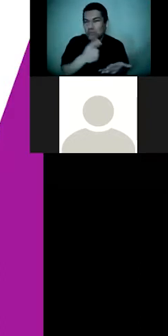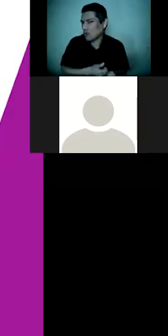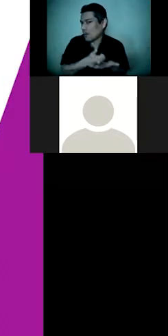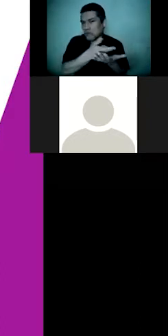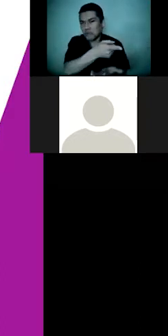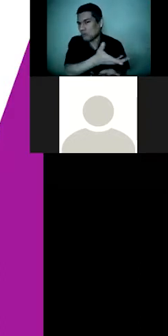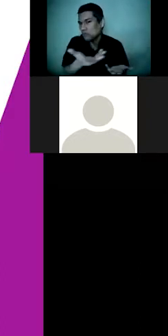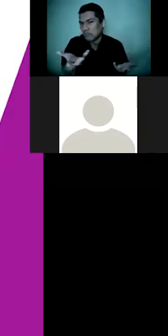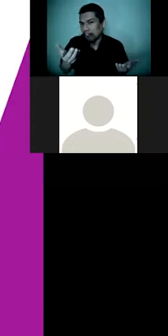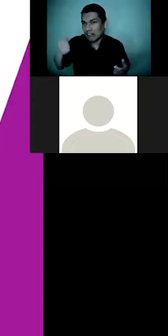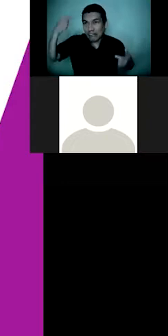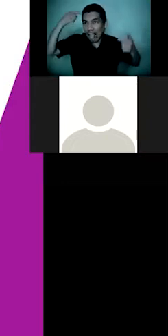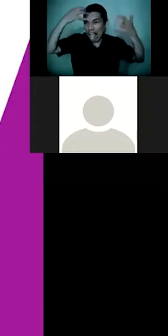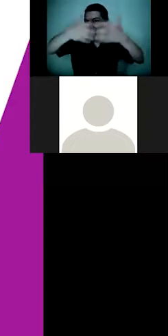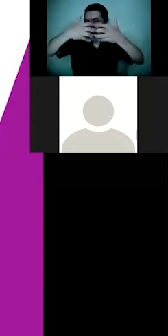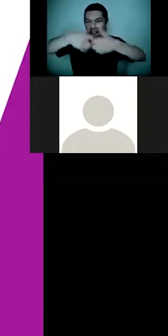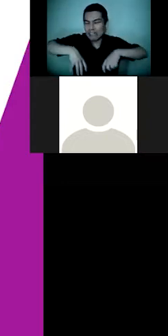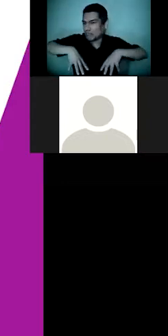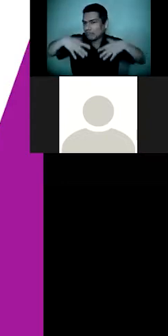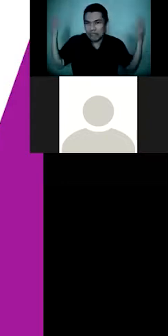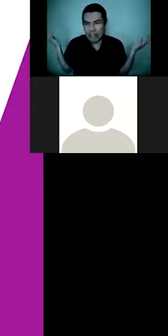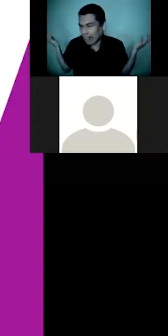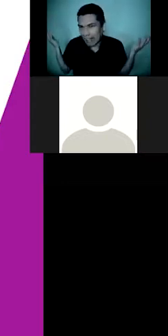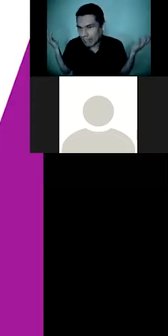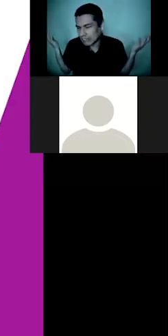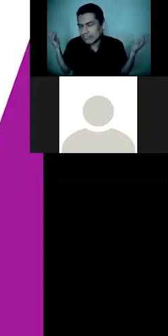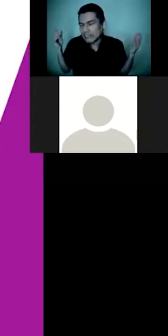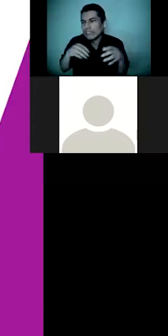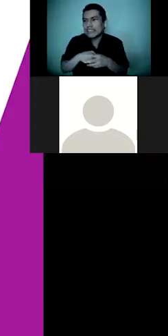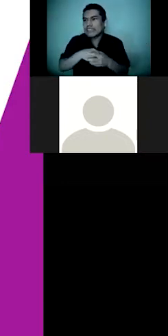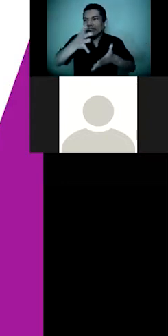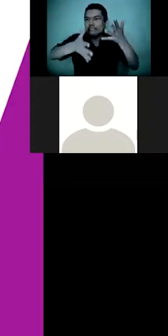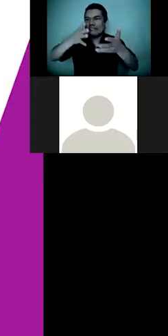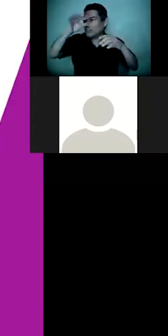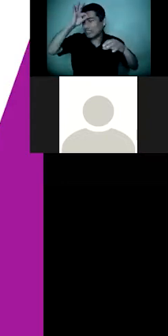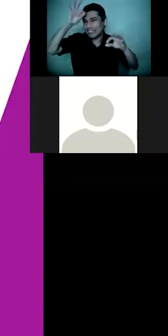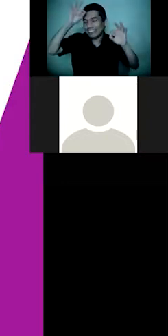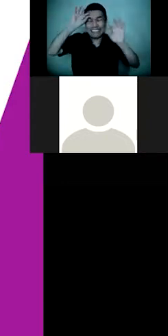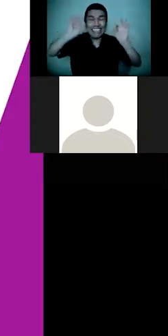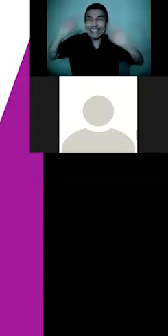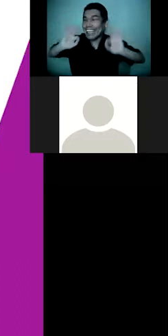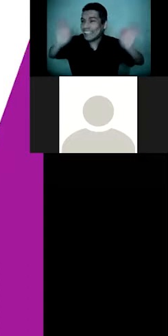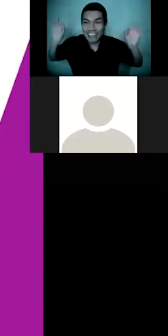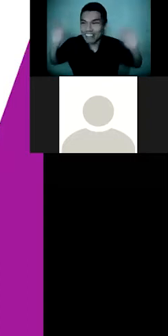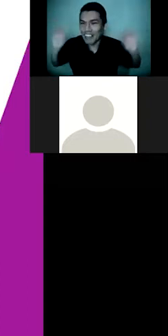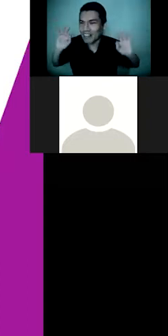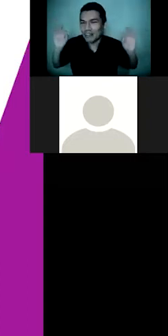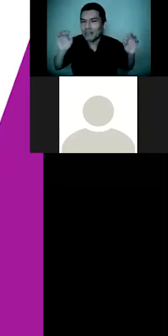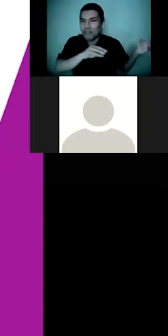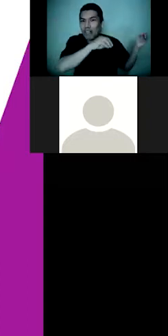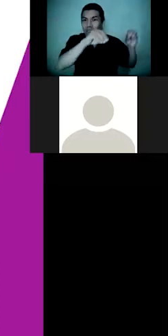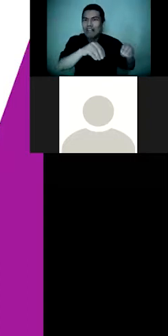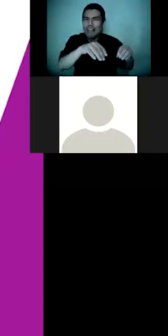conversando. No oralizaba tampoco, ni le ayudaba nada. Decía, su cerebro, ¿cómo estará, Dios mío, pobrecito? Porque no